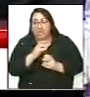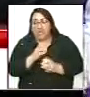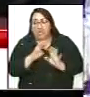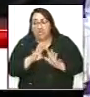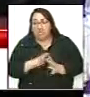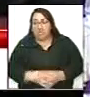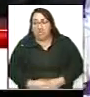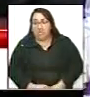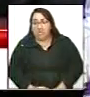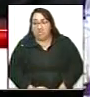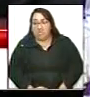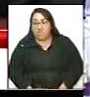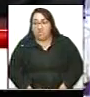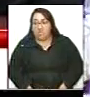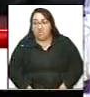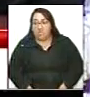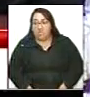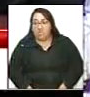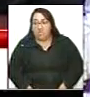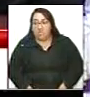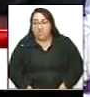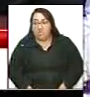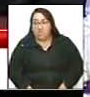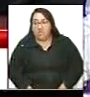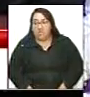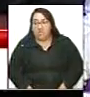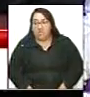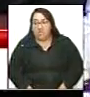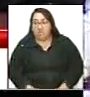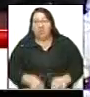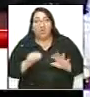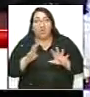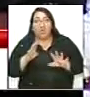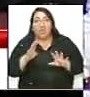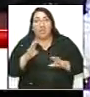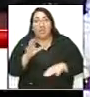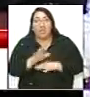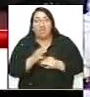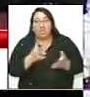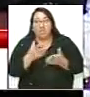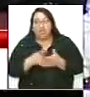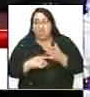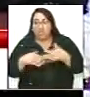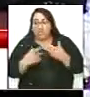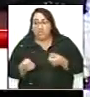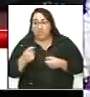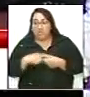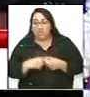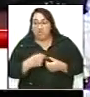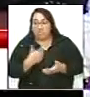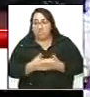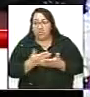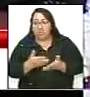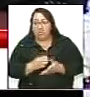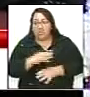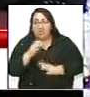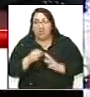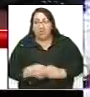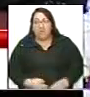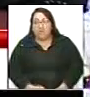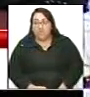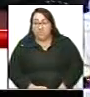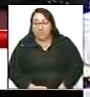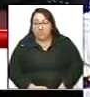9. Y el día 9 de la tarde me llega el oficio de la comisión invitándome para que pueda yo sustentar este proyecto que